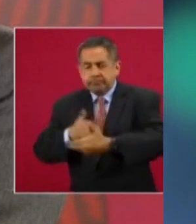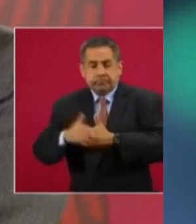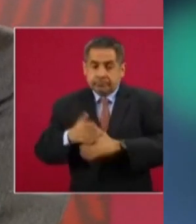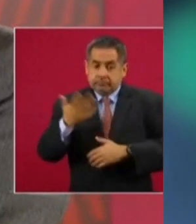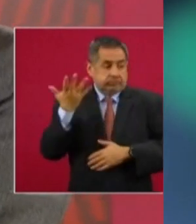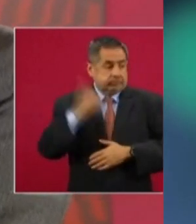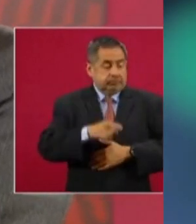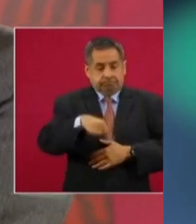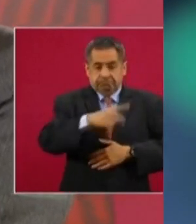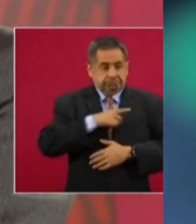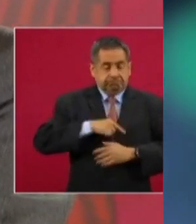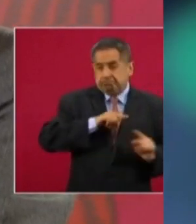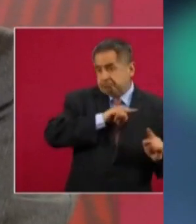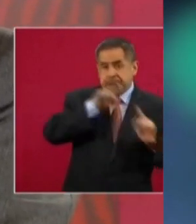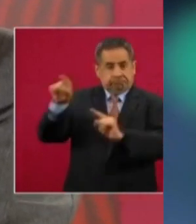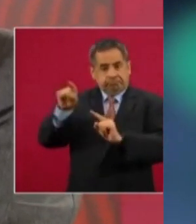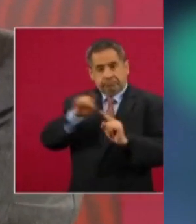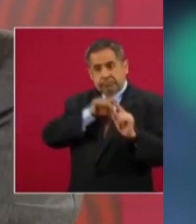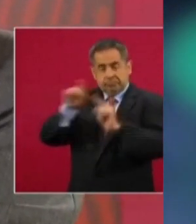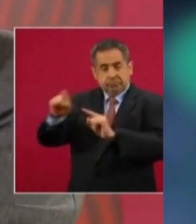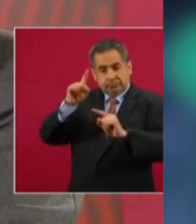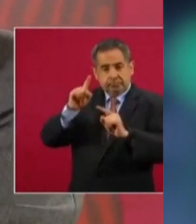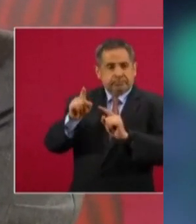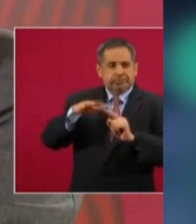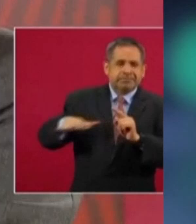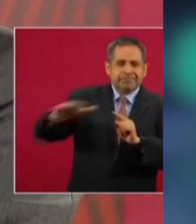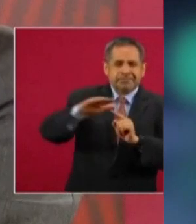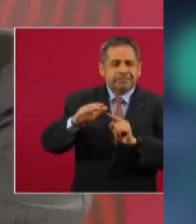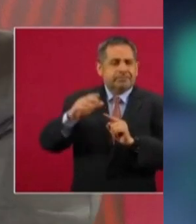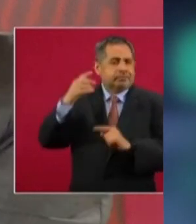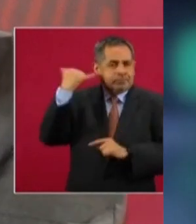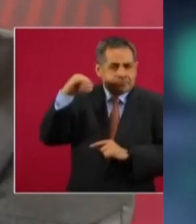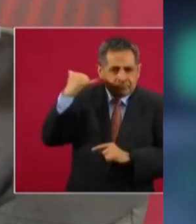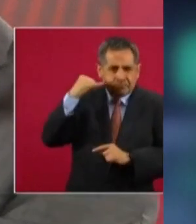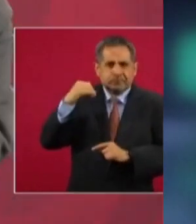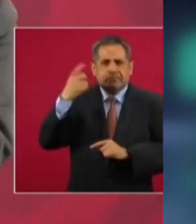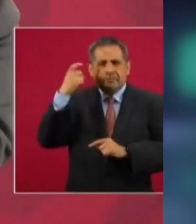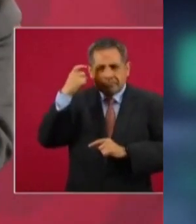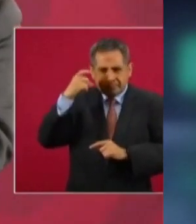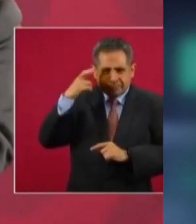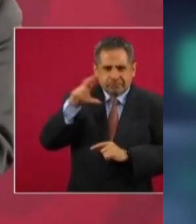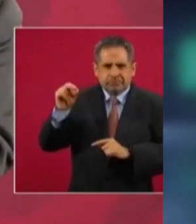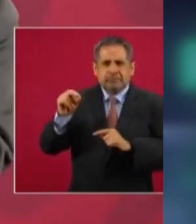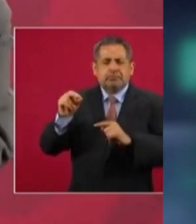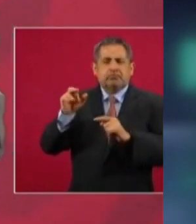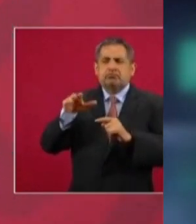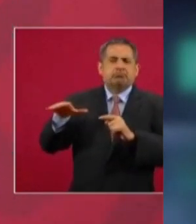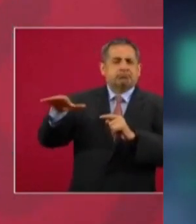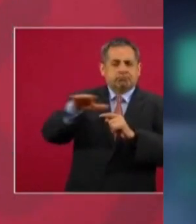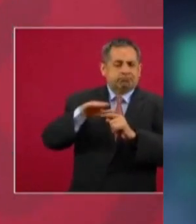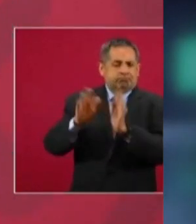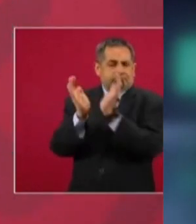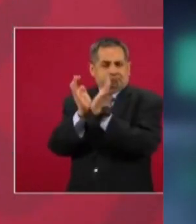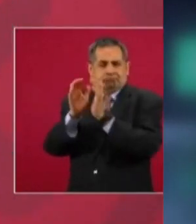hubieran conseguido lugar allá y también por supuesto los pobladores de las zonas costeras de yucatán fueron llevados